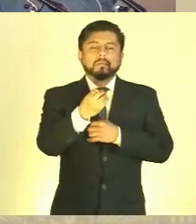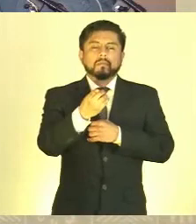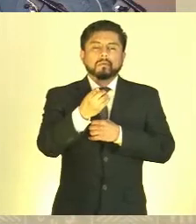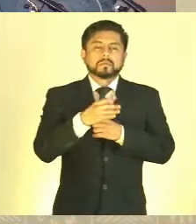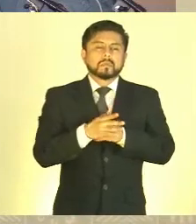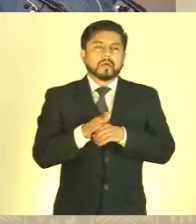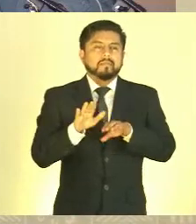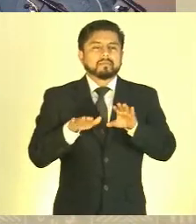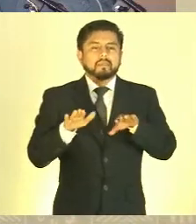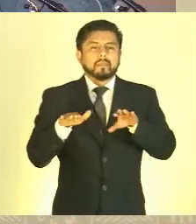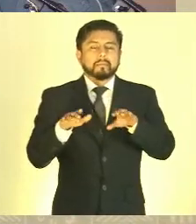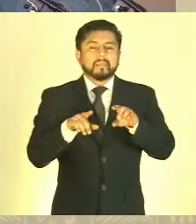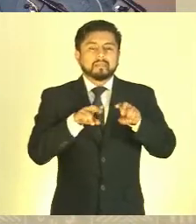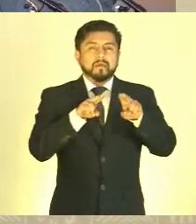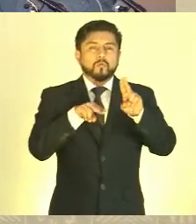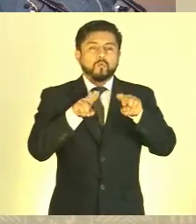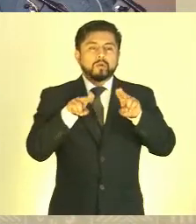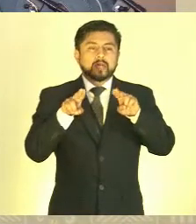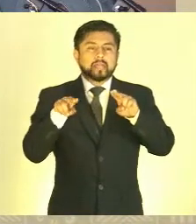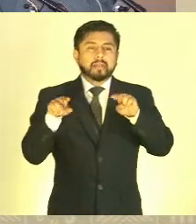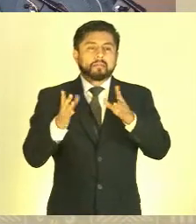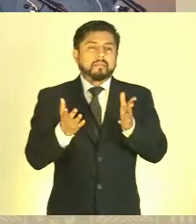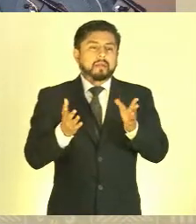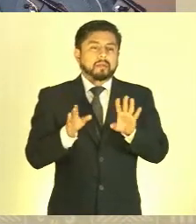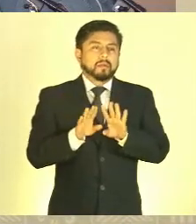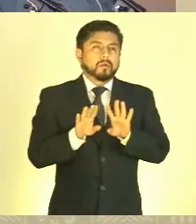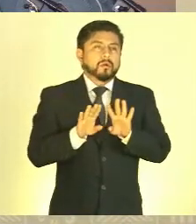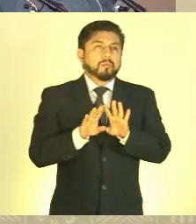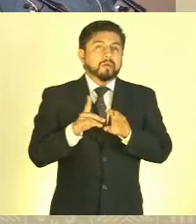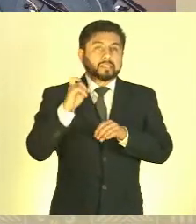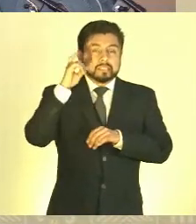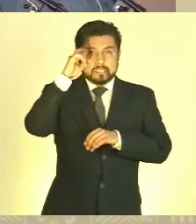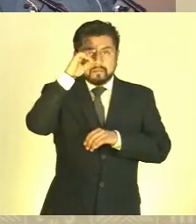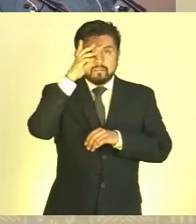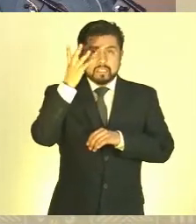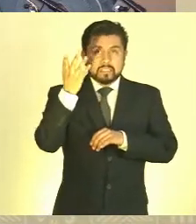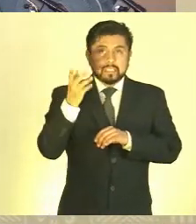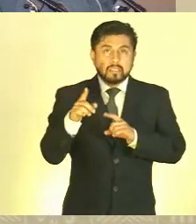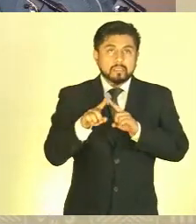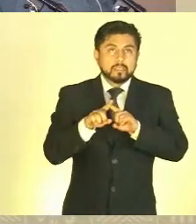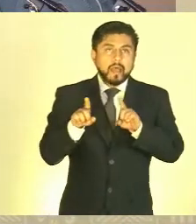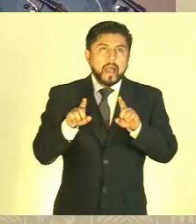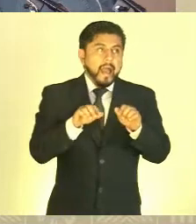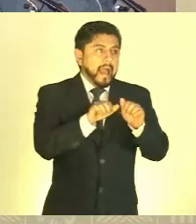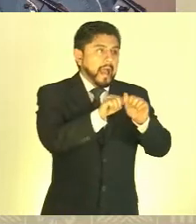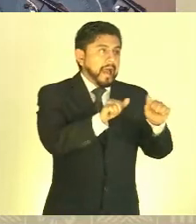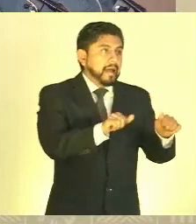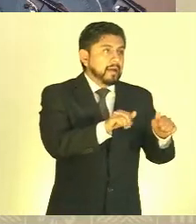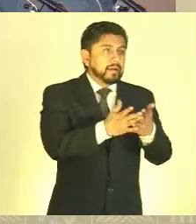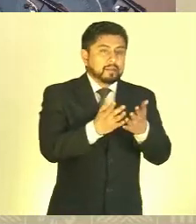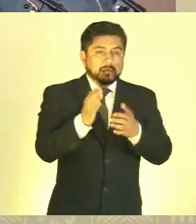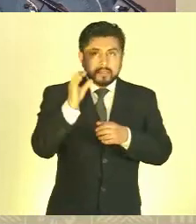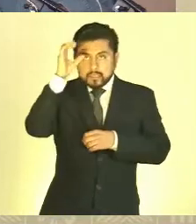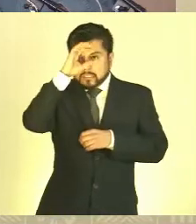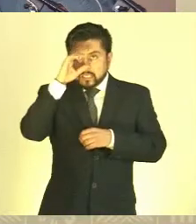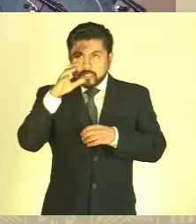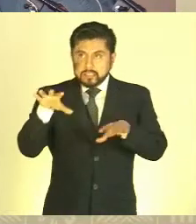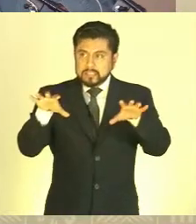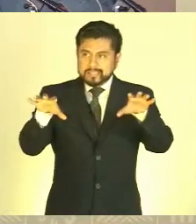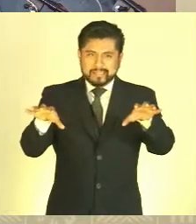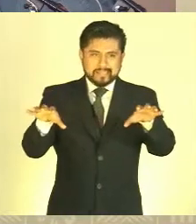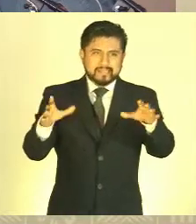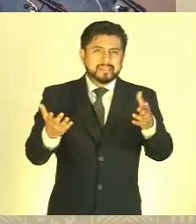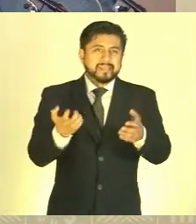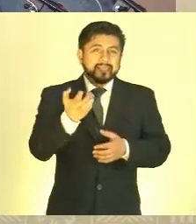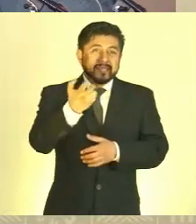a un nivel es casi imposible distinguir arte y ciencia. Se piensa otra vez con